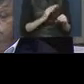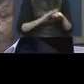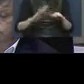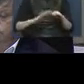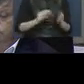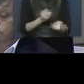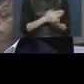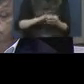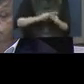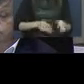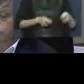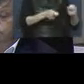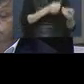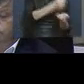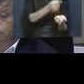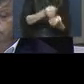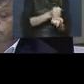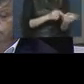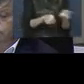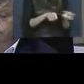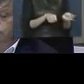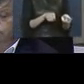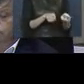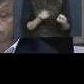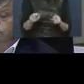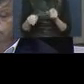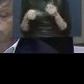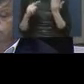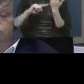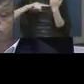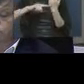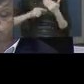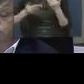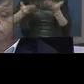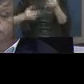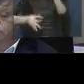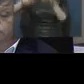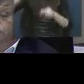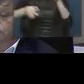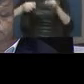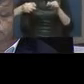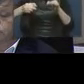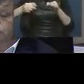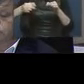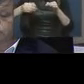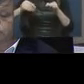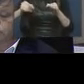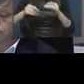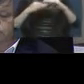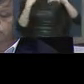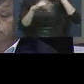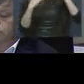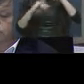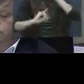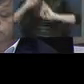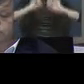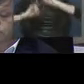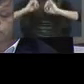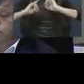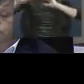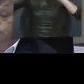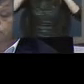Por eso se ha innovado y se ha colocado la tecnología al servicio de estos procedimientos, dándole garantía a todos de que va